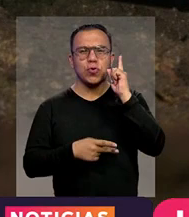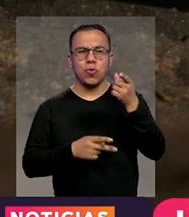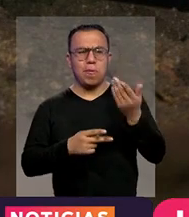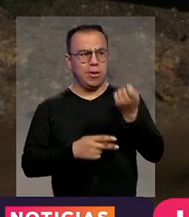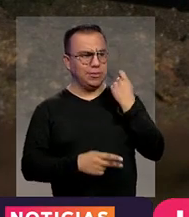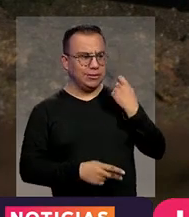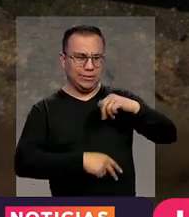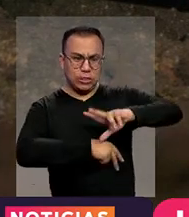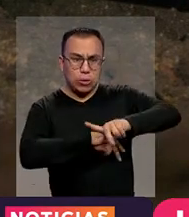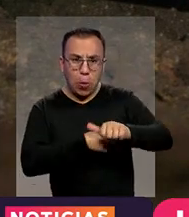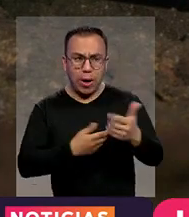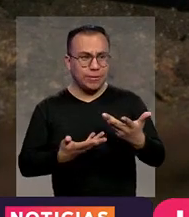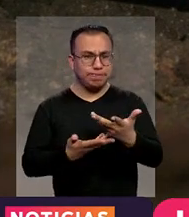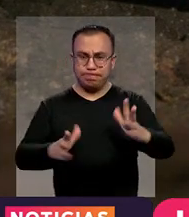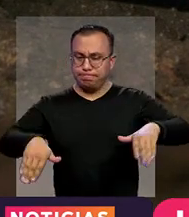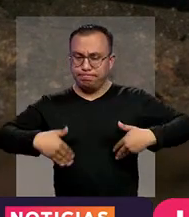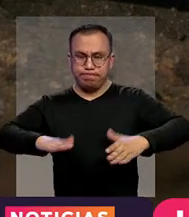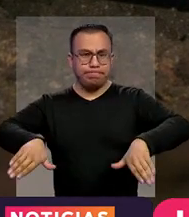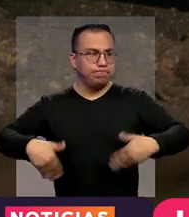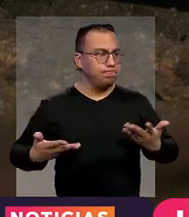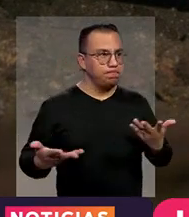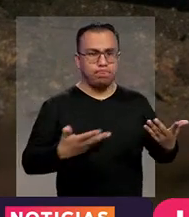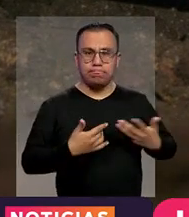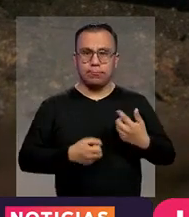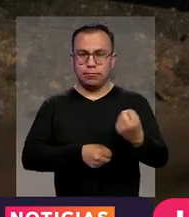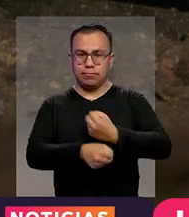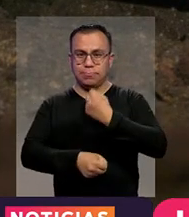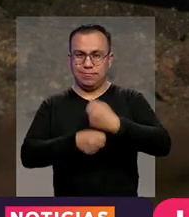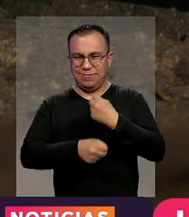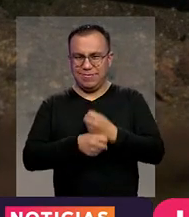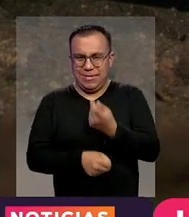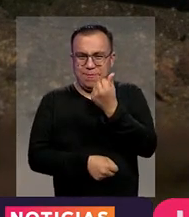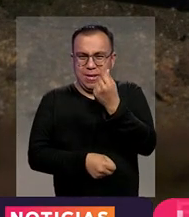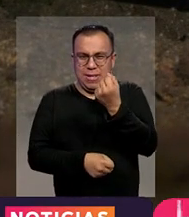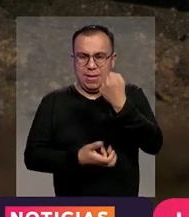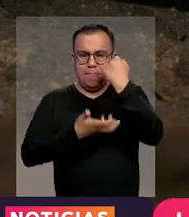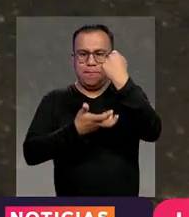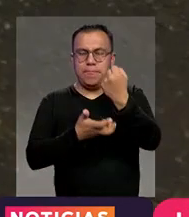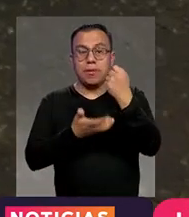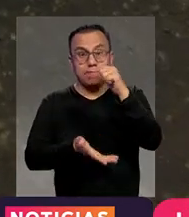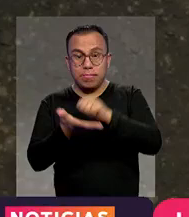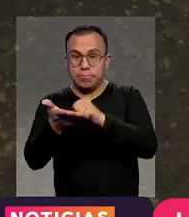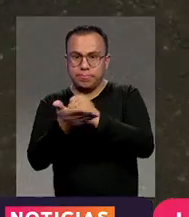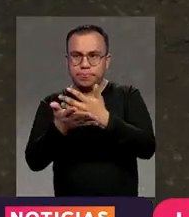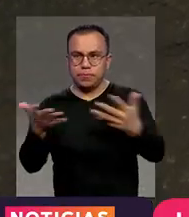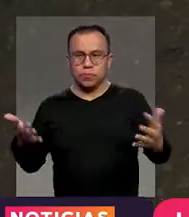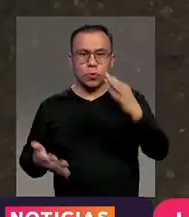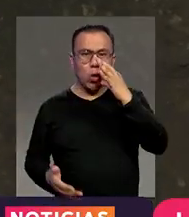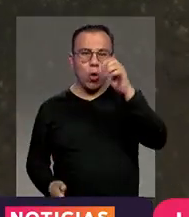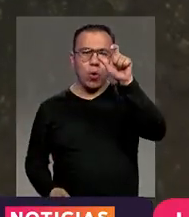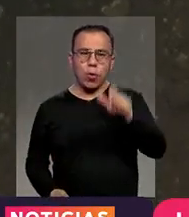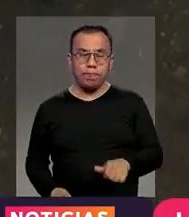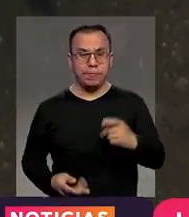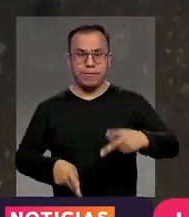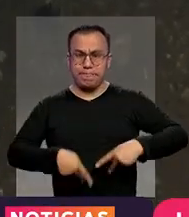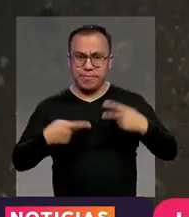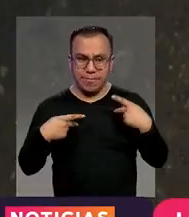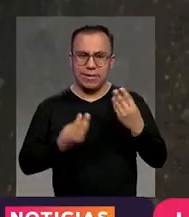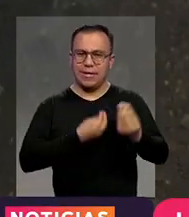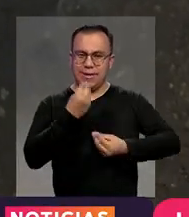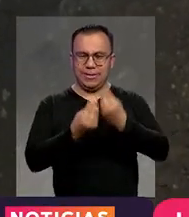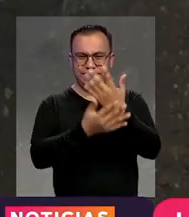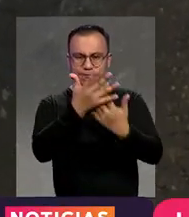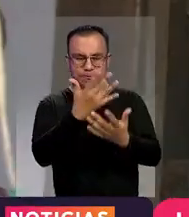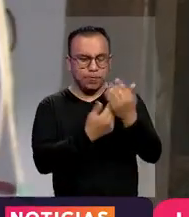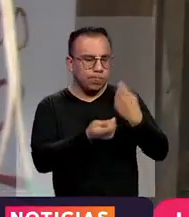y quedé sin lo de poder trabajar el plante que tenía para mis materiales. El señor López lleva toda su vida realizando artesanías